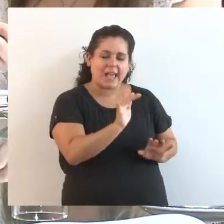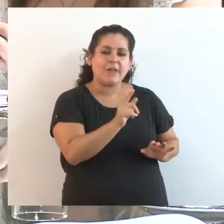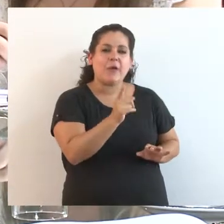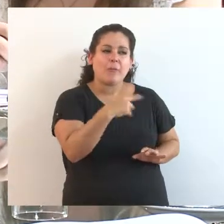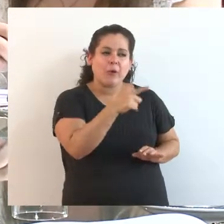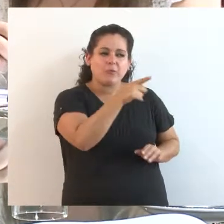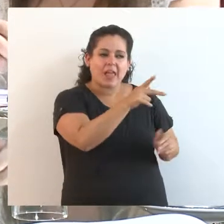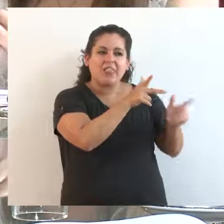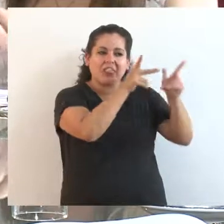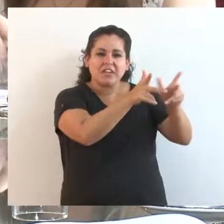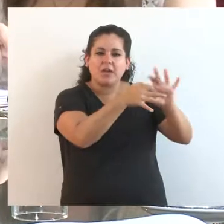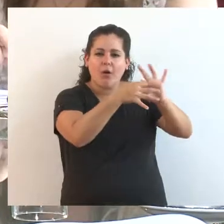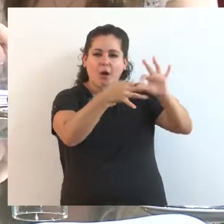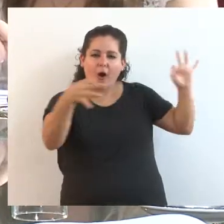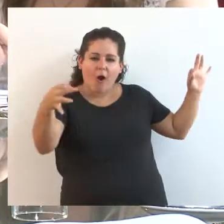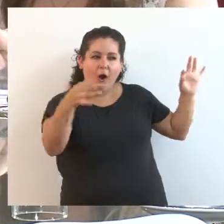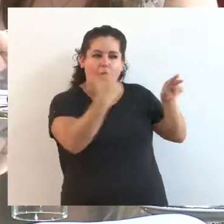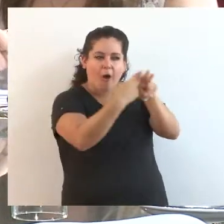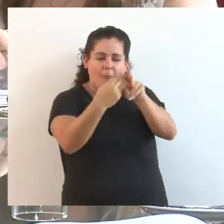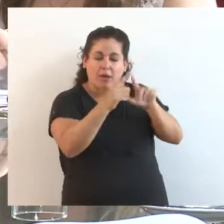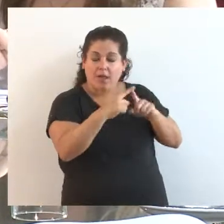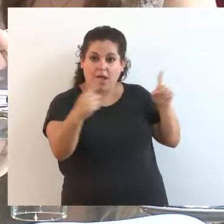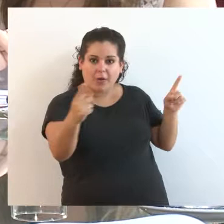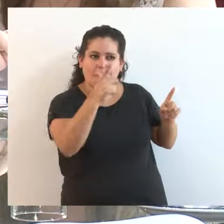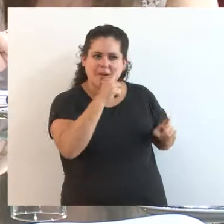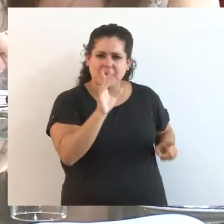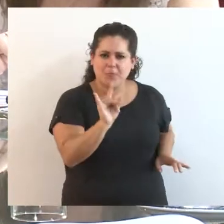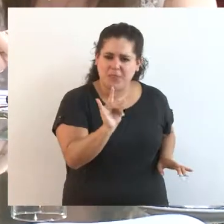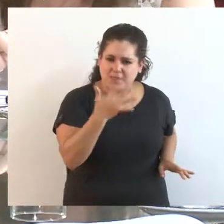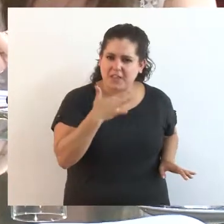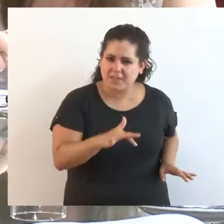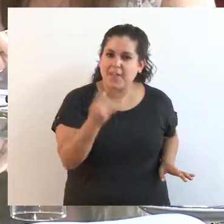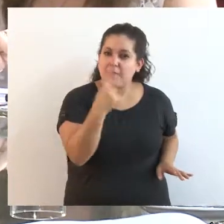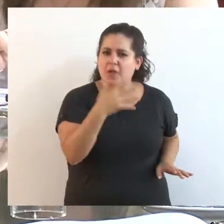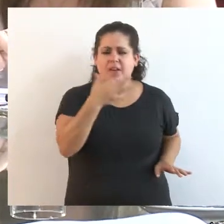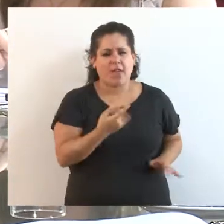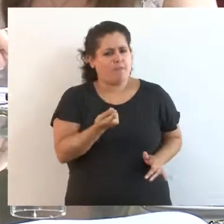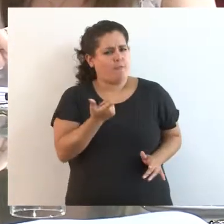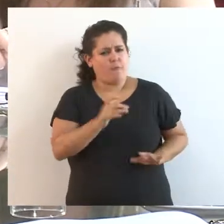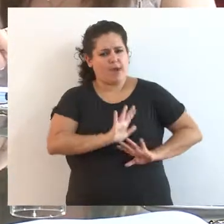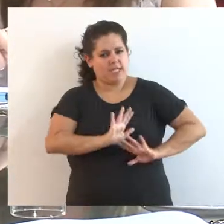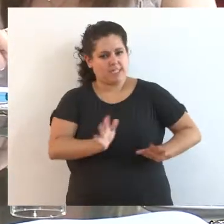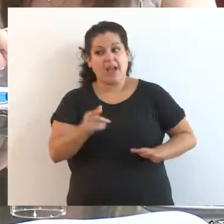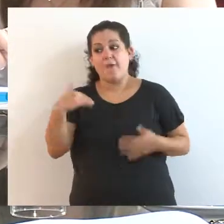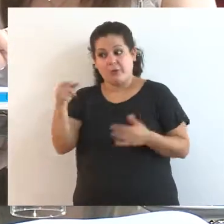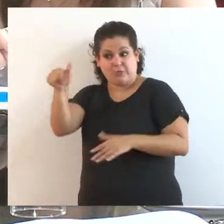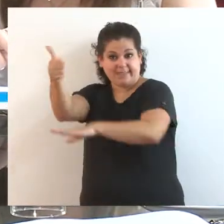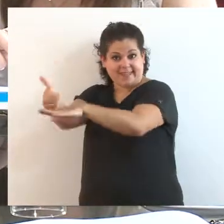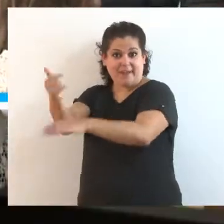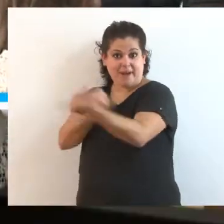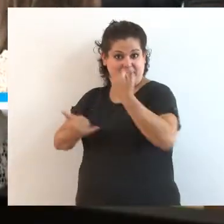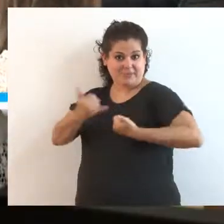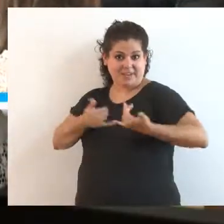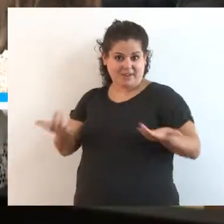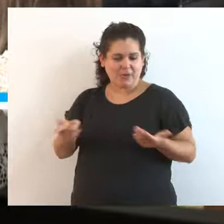es. A ver, dicho con tanto nombre y tanto número, parece una cosa muy difícil de entender y en realidad es muy sencillo. Bueno, por